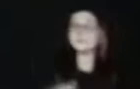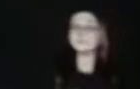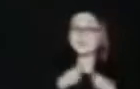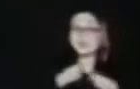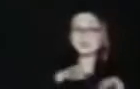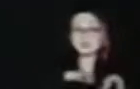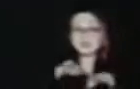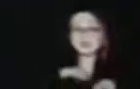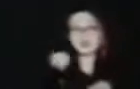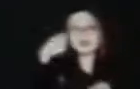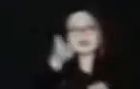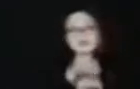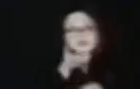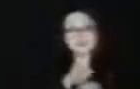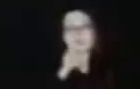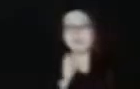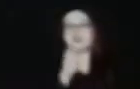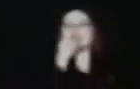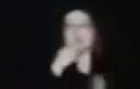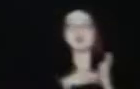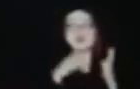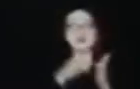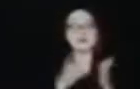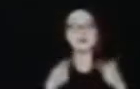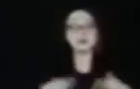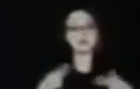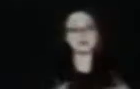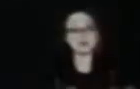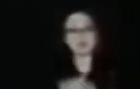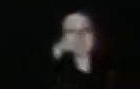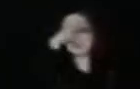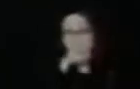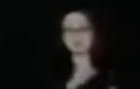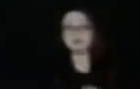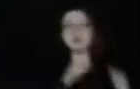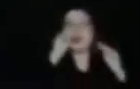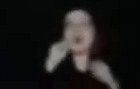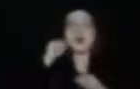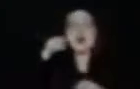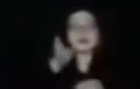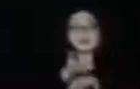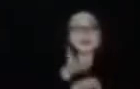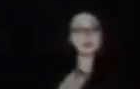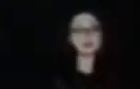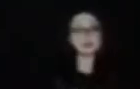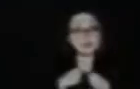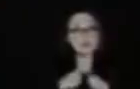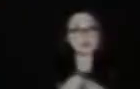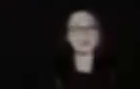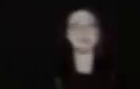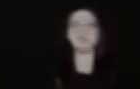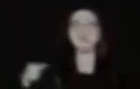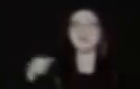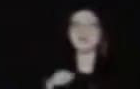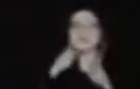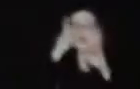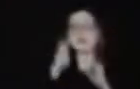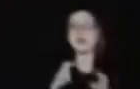Unidos 24 millones de mexicanos. Y por lo que hace a la